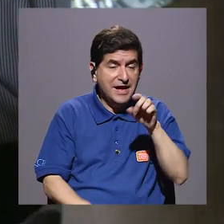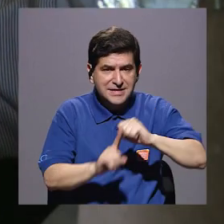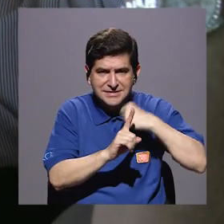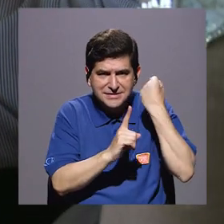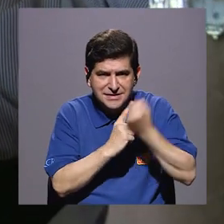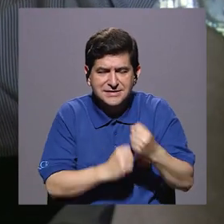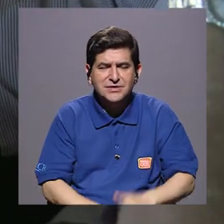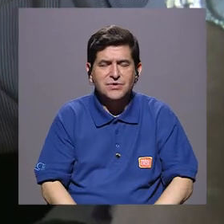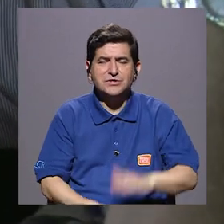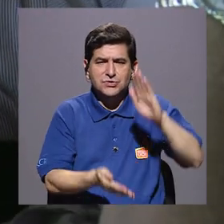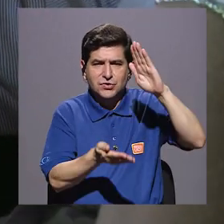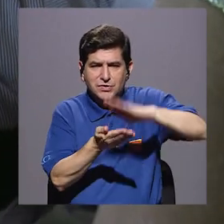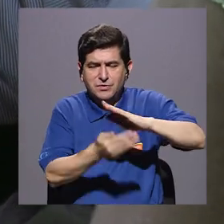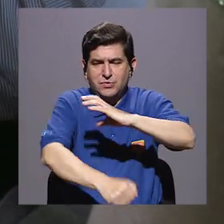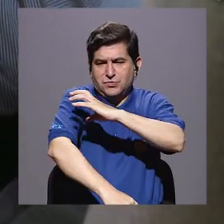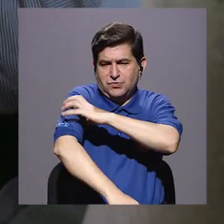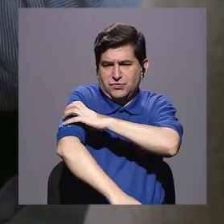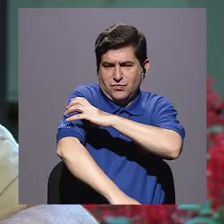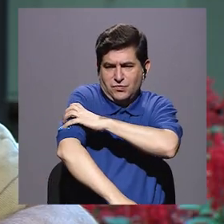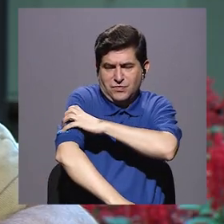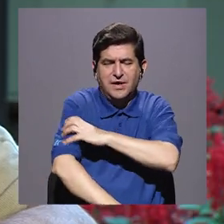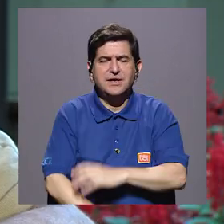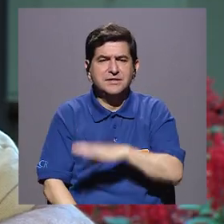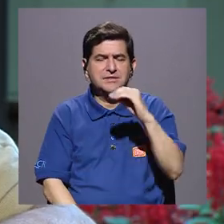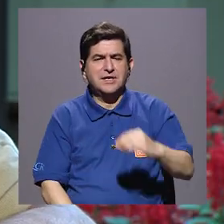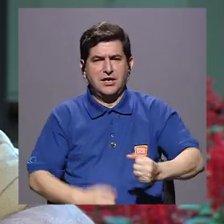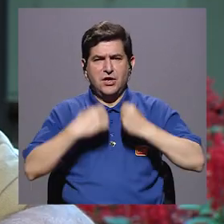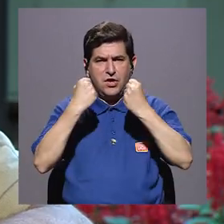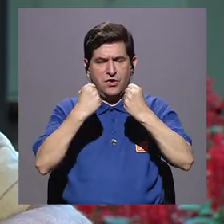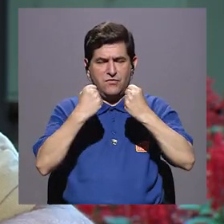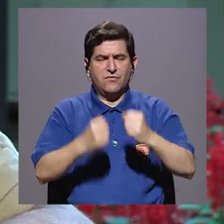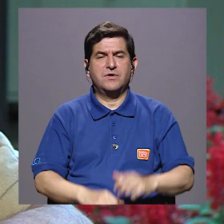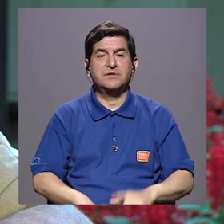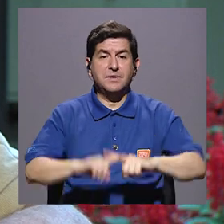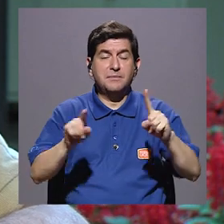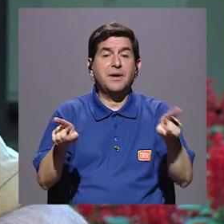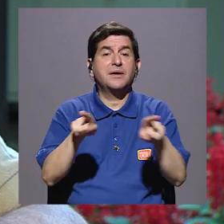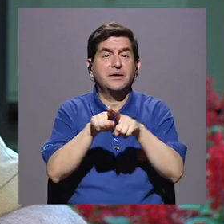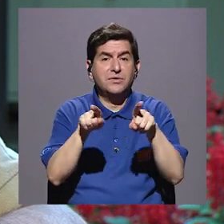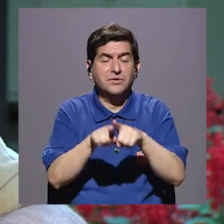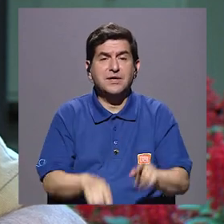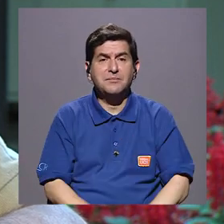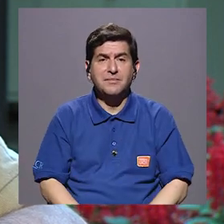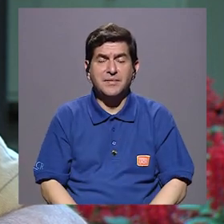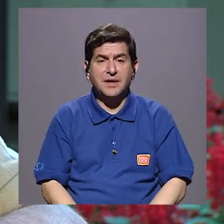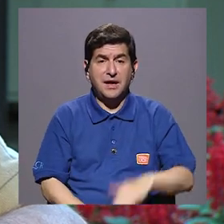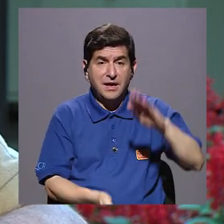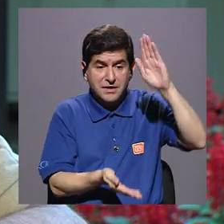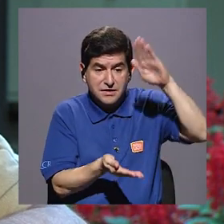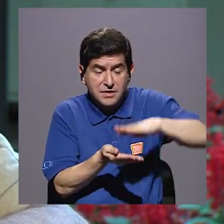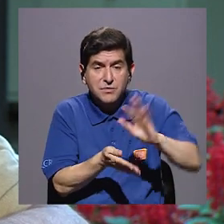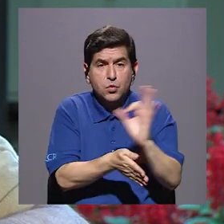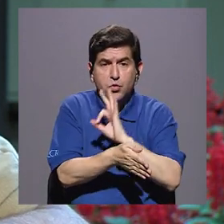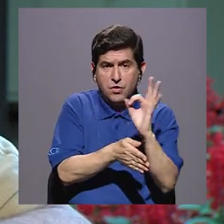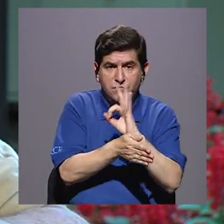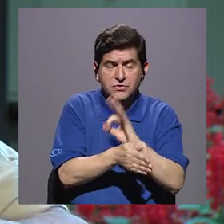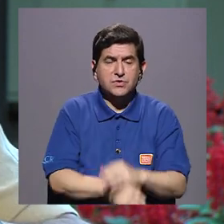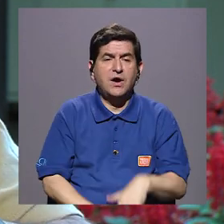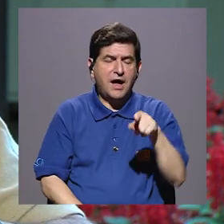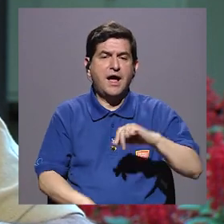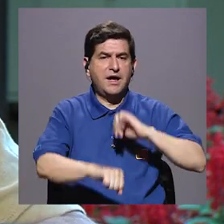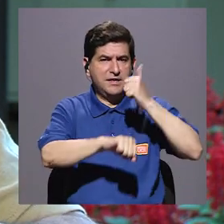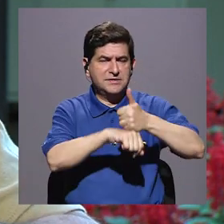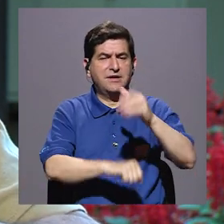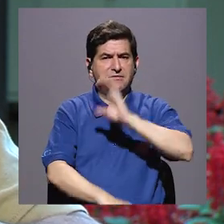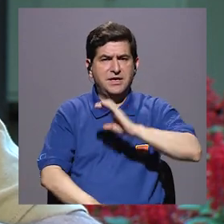la disminución de la masa muscular y la fuerza muscular. Pero si a esto se le suma una disminución en la función muscular, esto va a determinar la